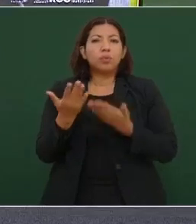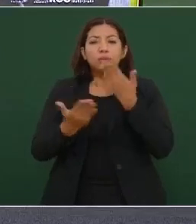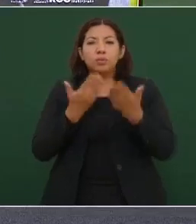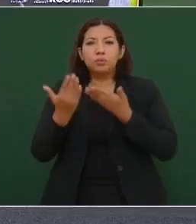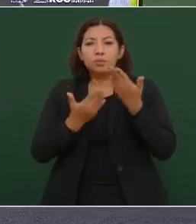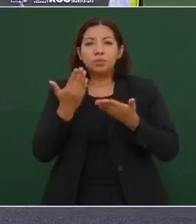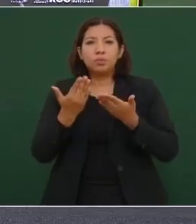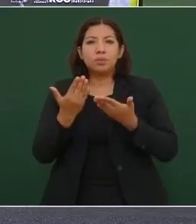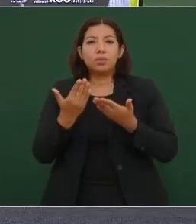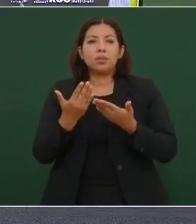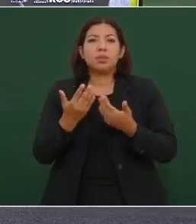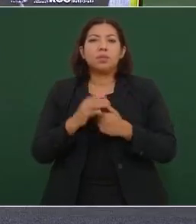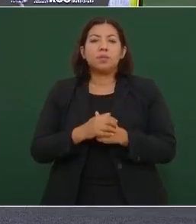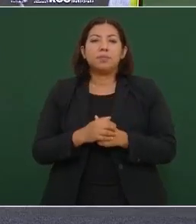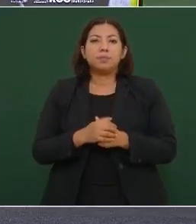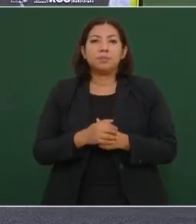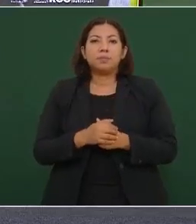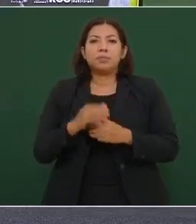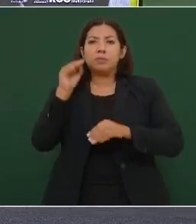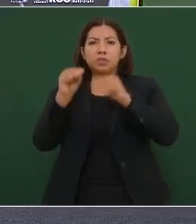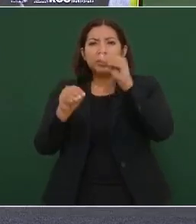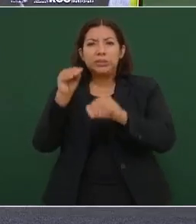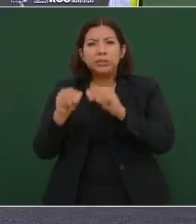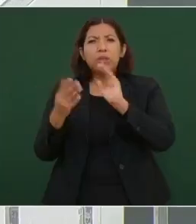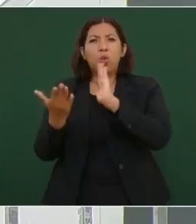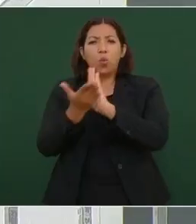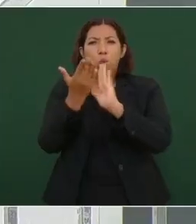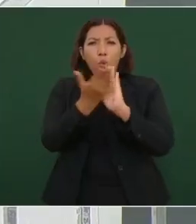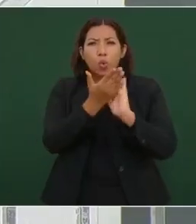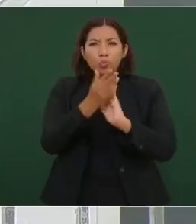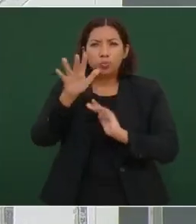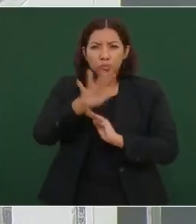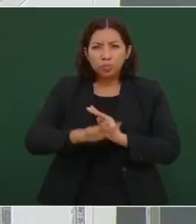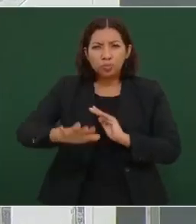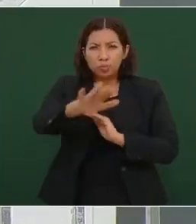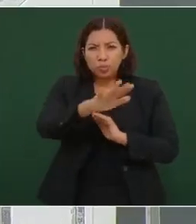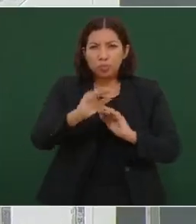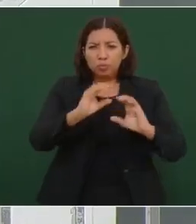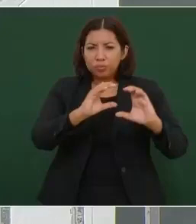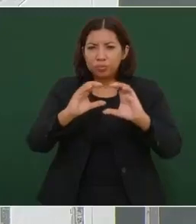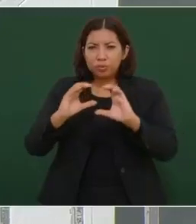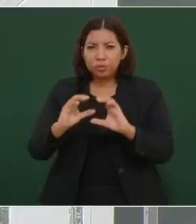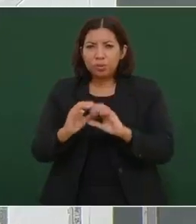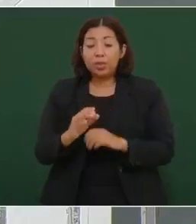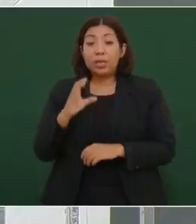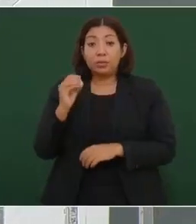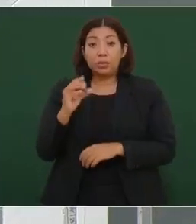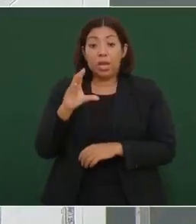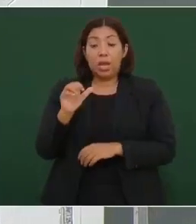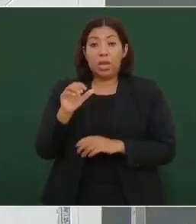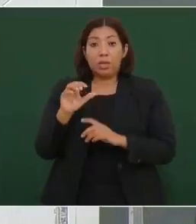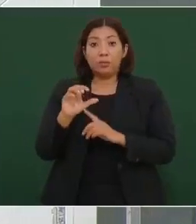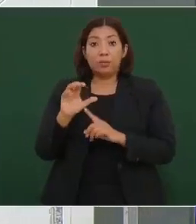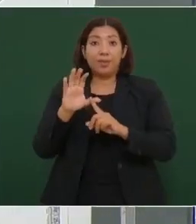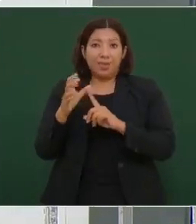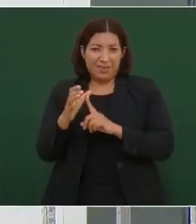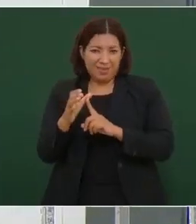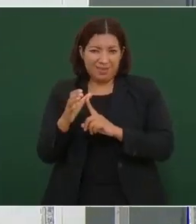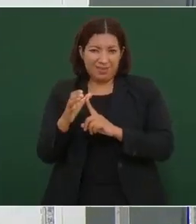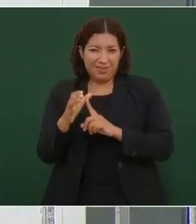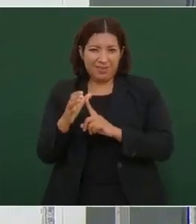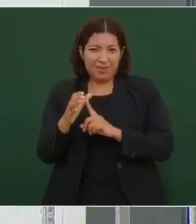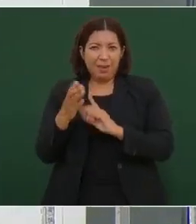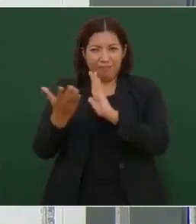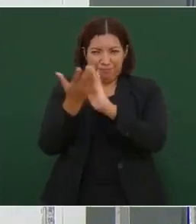profesionistas los estudios en maestría en diseño, construcción y conservación de vías férreas impartida por la Cámara Mexicana de la Industria de la Construcción. Y